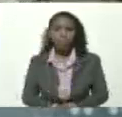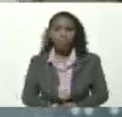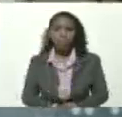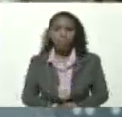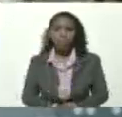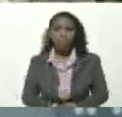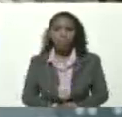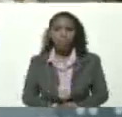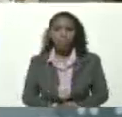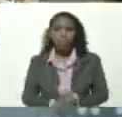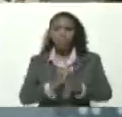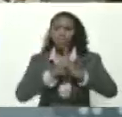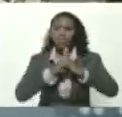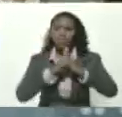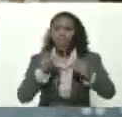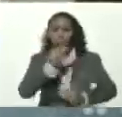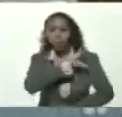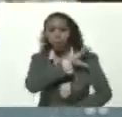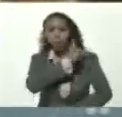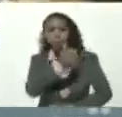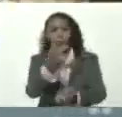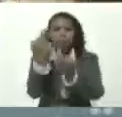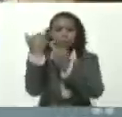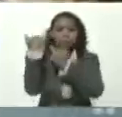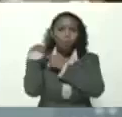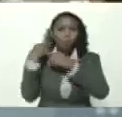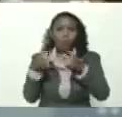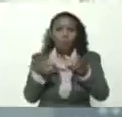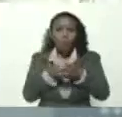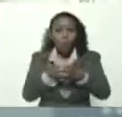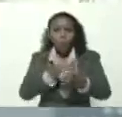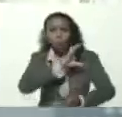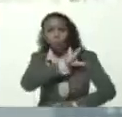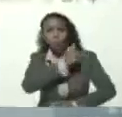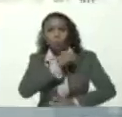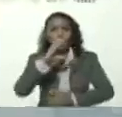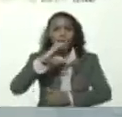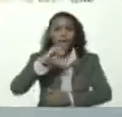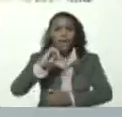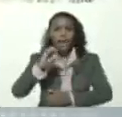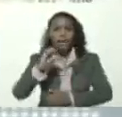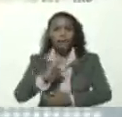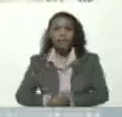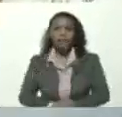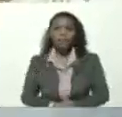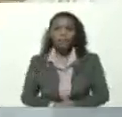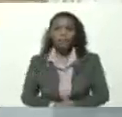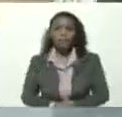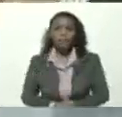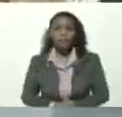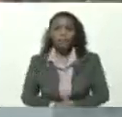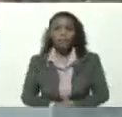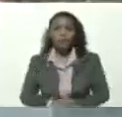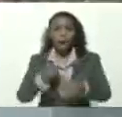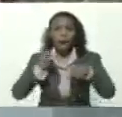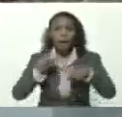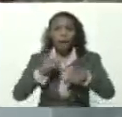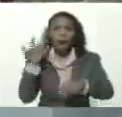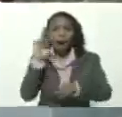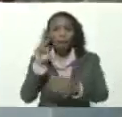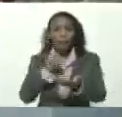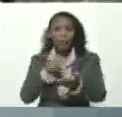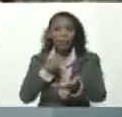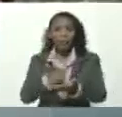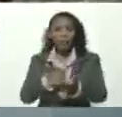a todos los directivos y el cuerpo directivo del Consejo Nacional Electoral. Aquí se encuentra con